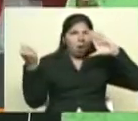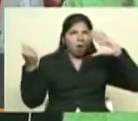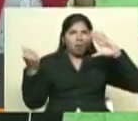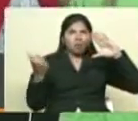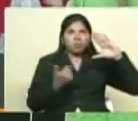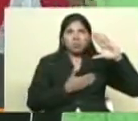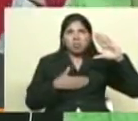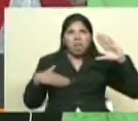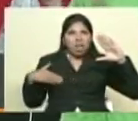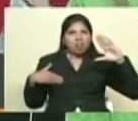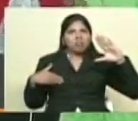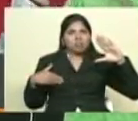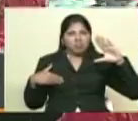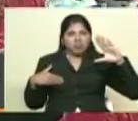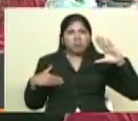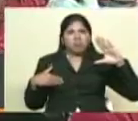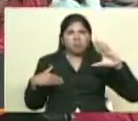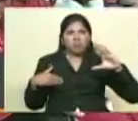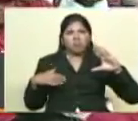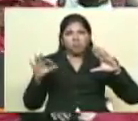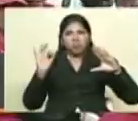XX.